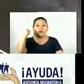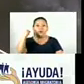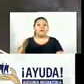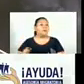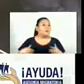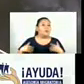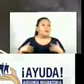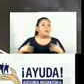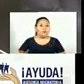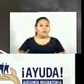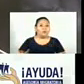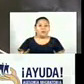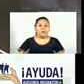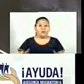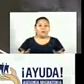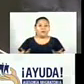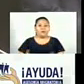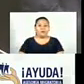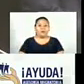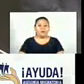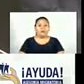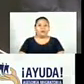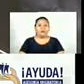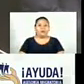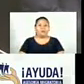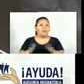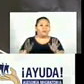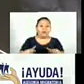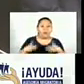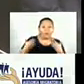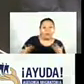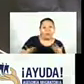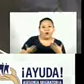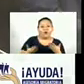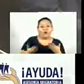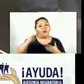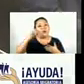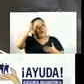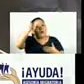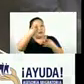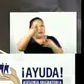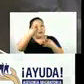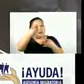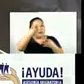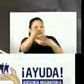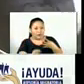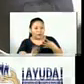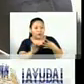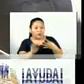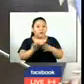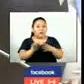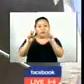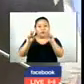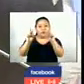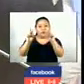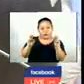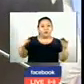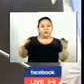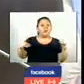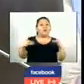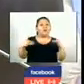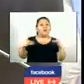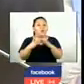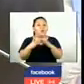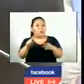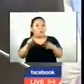el punto fundamental de la diferencia de criterios, esa es una de las aristas, pero también tenemos